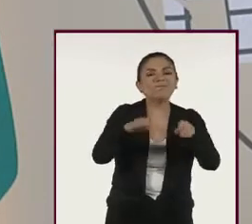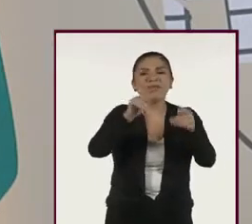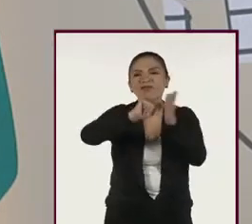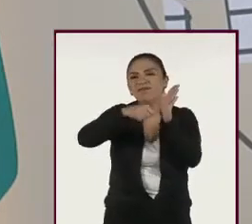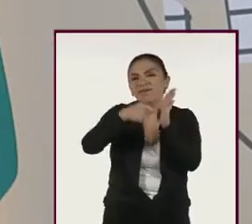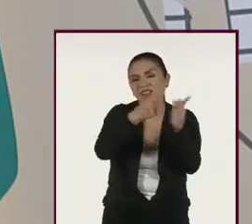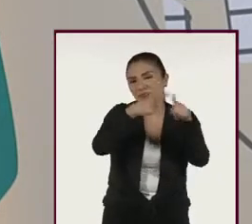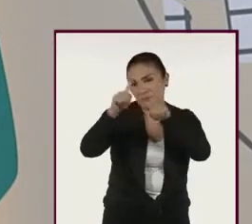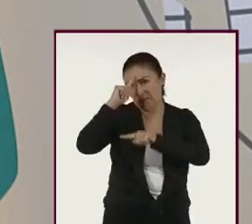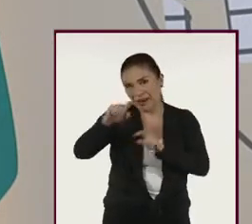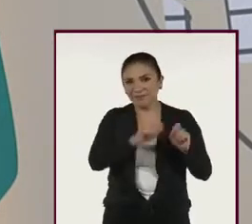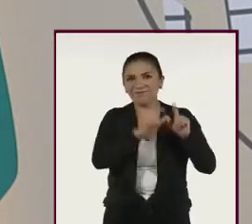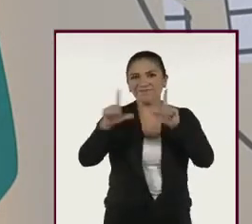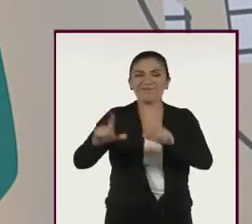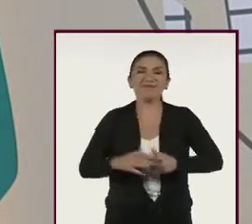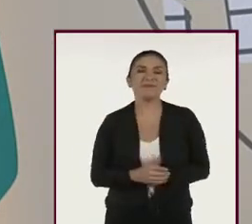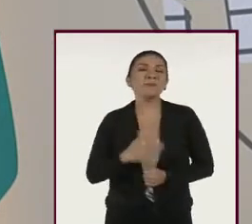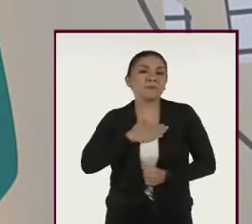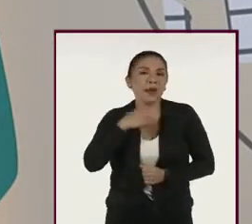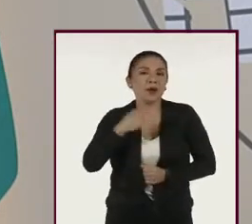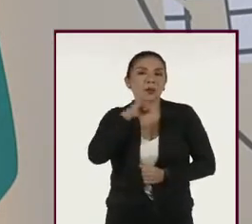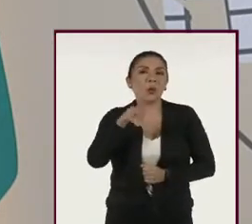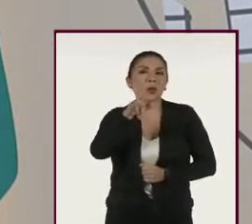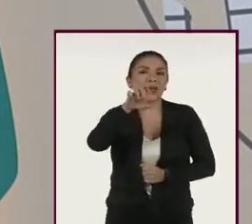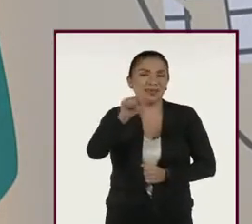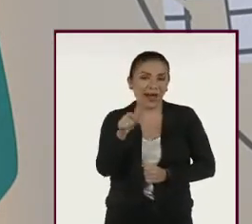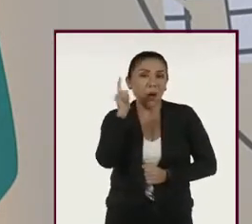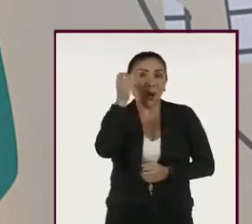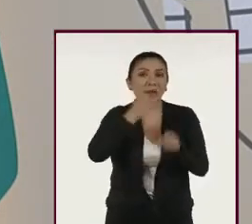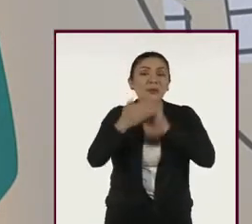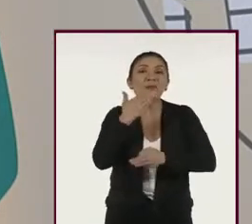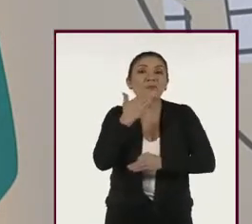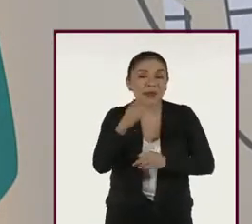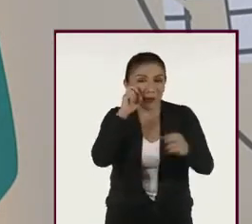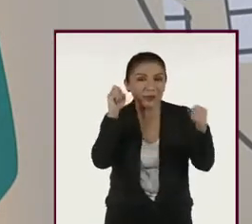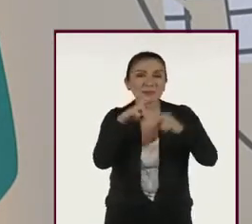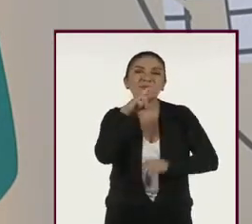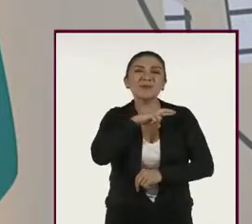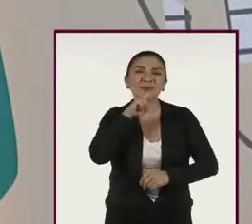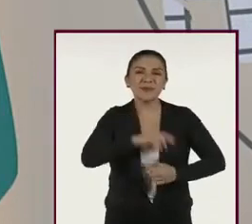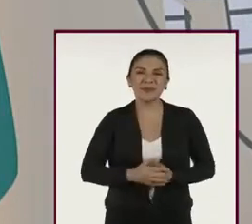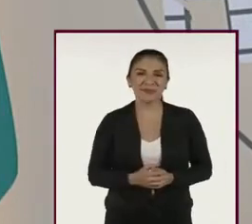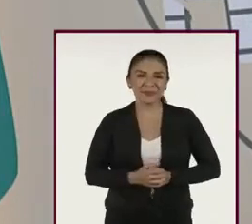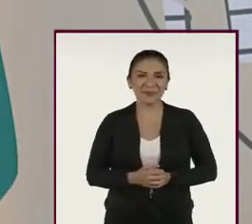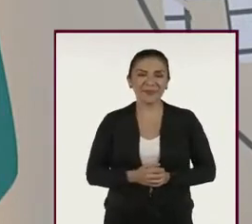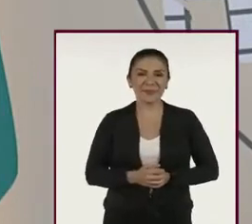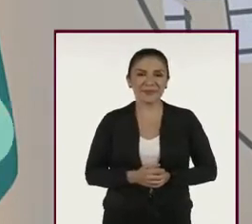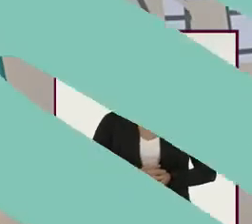académico que la hace posible. Yo soy Julieta Mendoza, pásenla muy bien, nos vemos muy pronto.